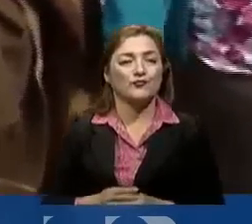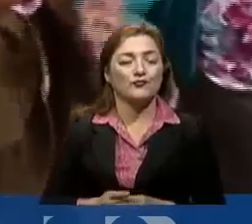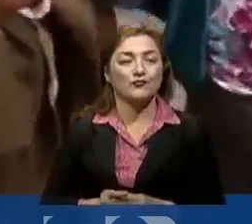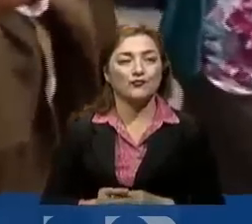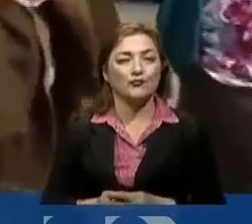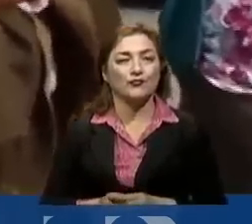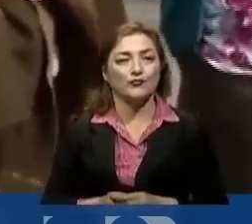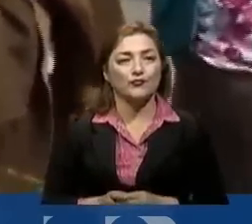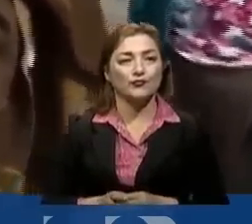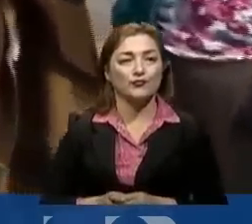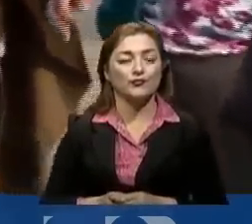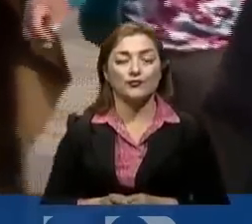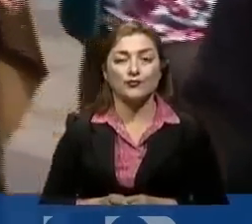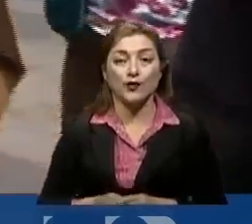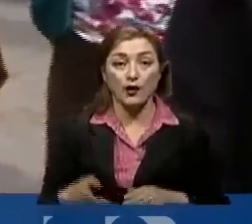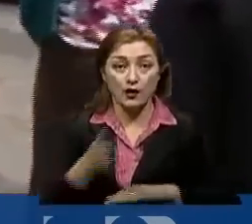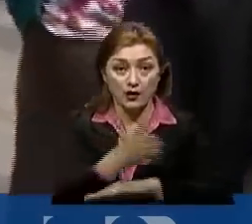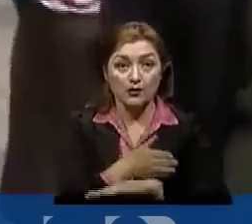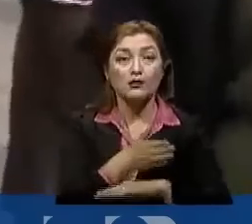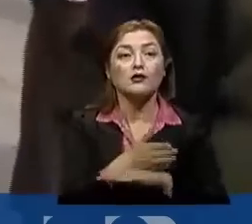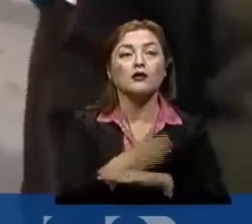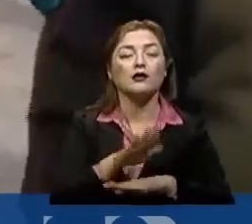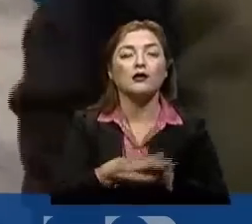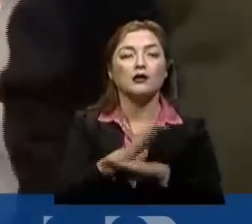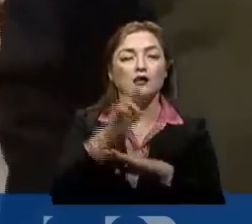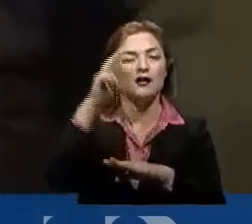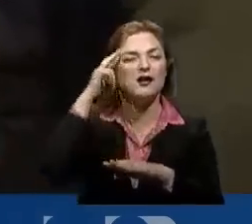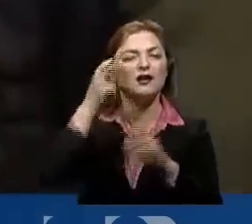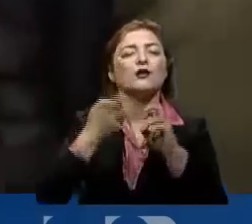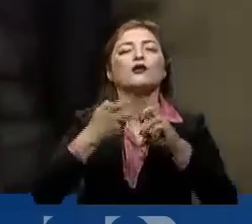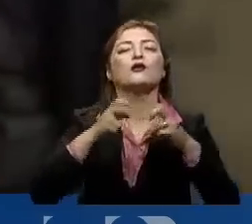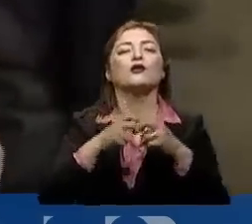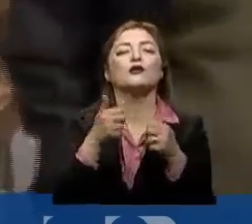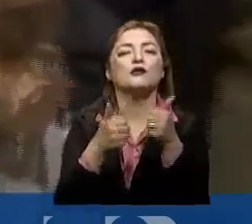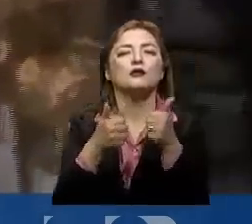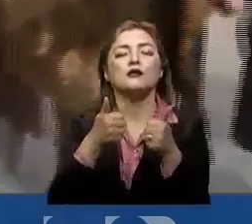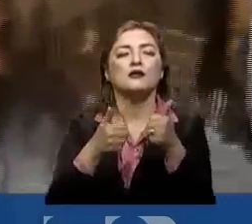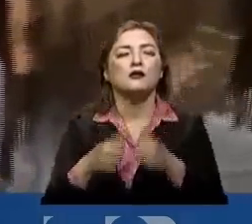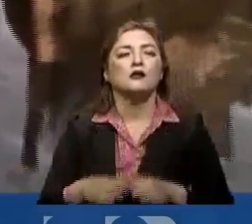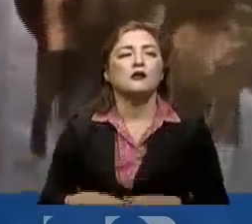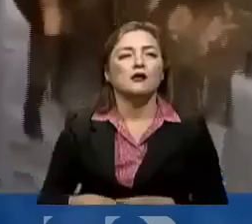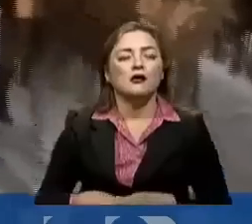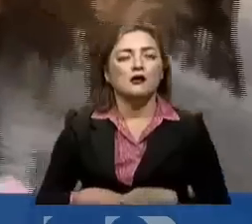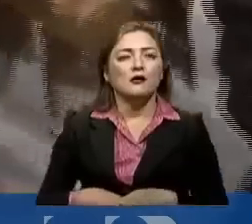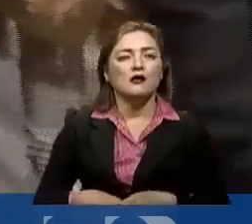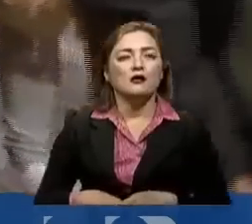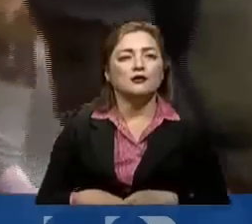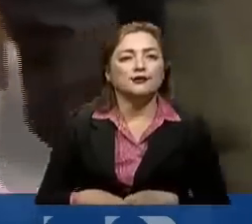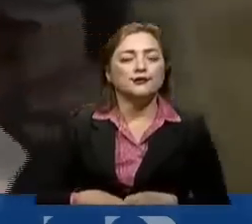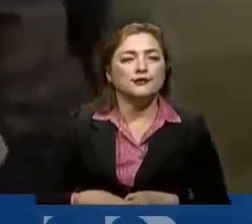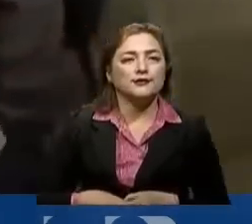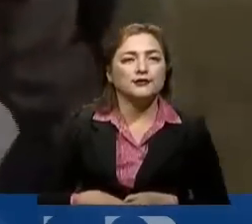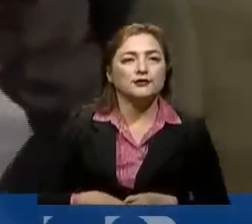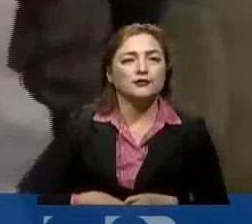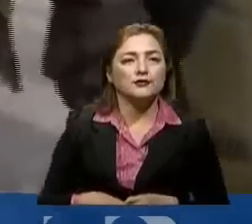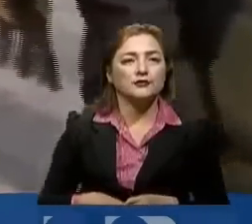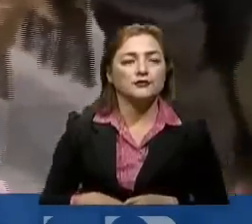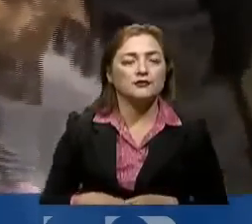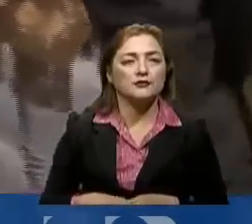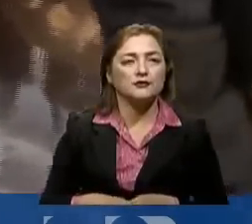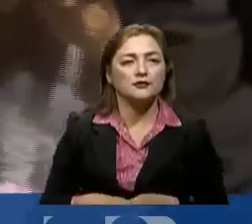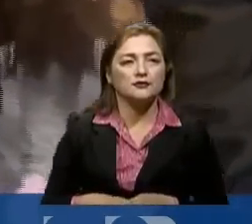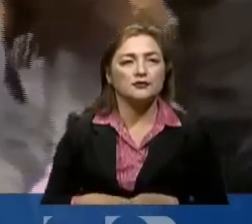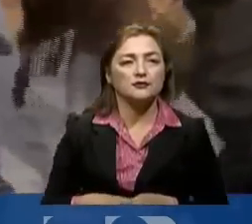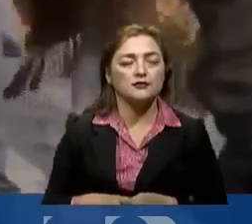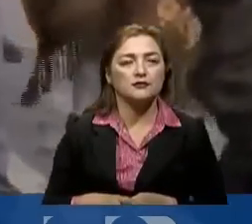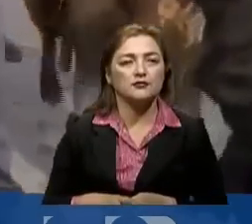un... Bueno, primero, antes de mostrarle cuál es una de las razones de ese problema, vamos a hablar con otro de los moradores. Han hecho las solicitudes y no tienen una